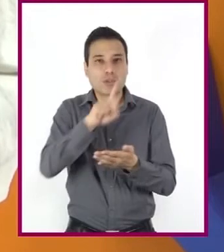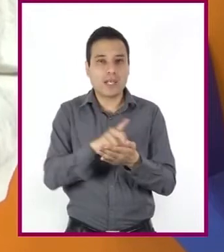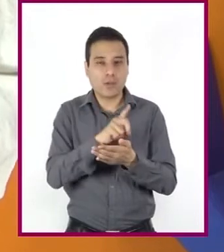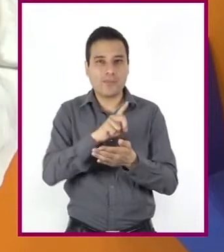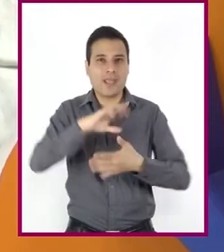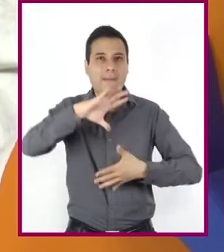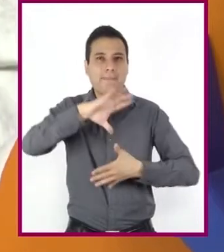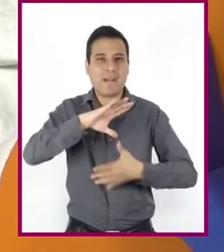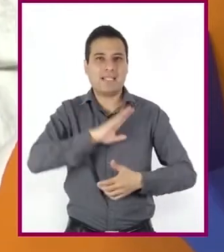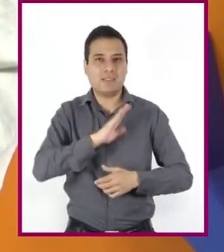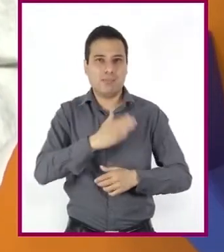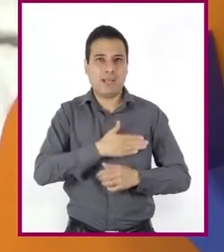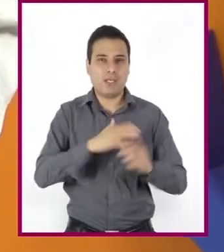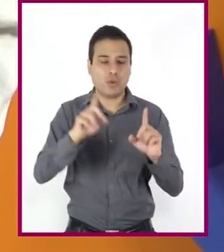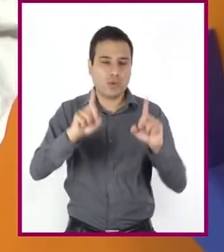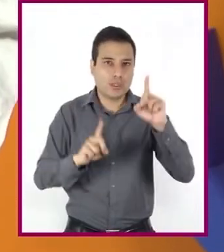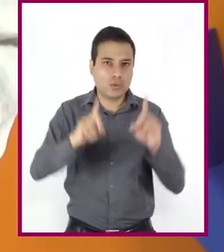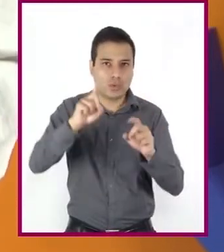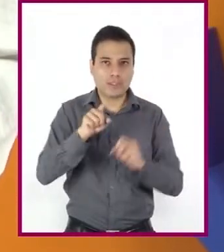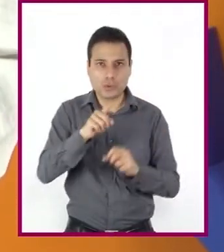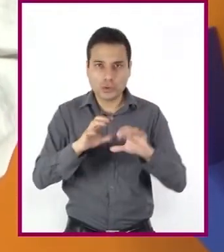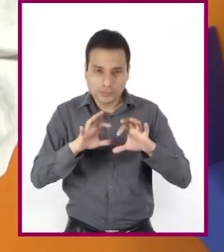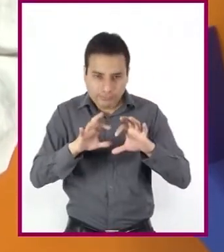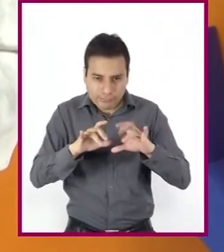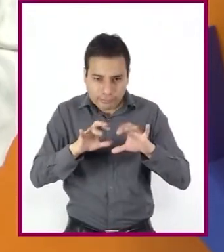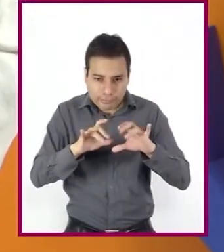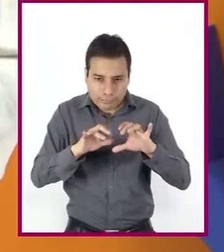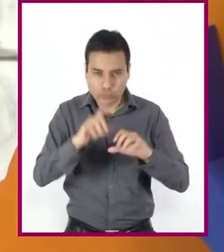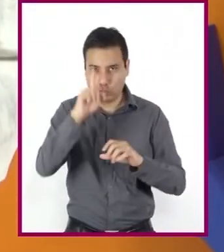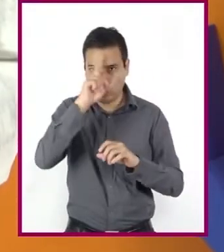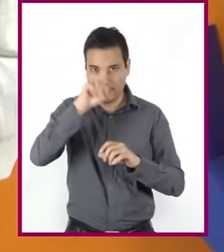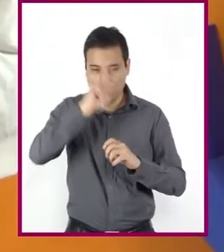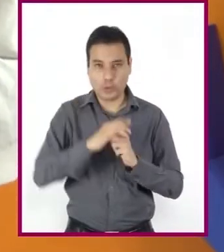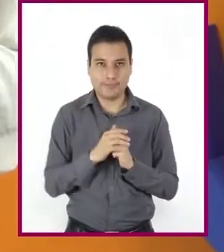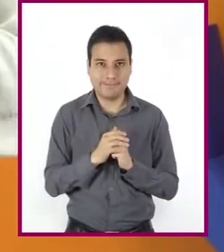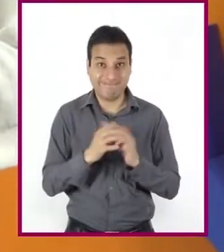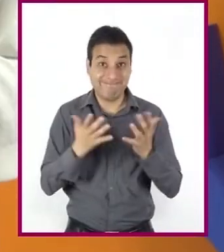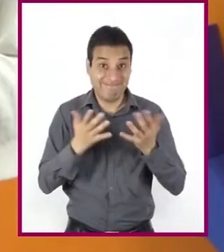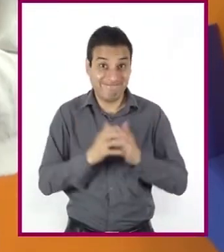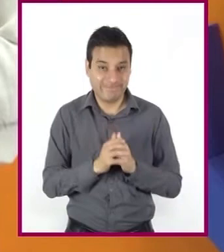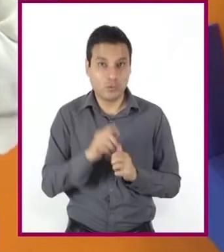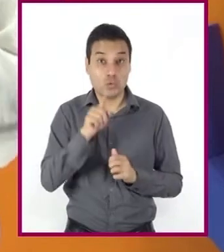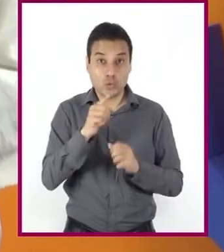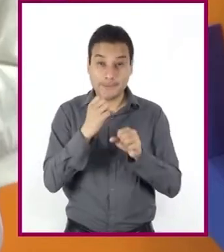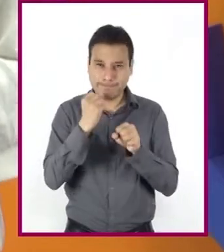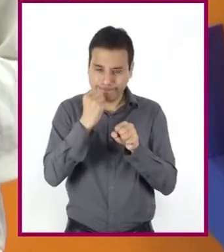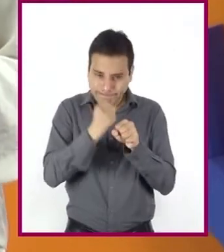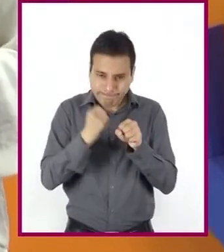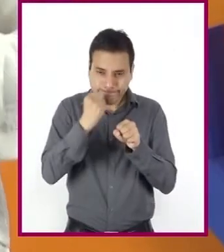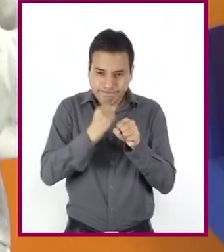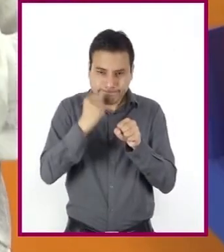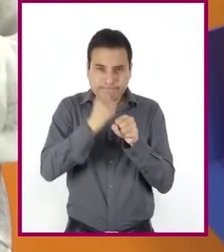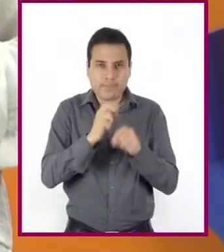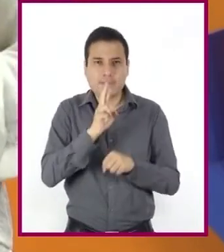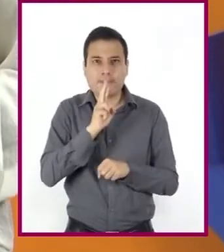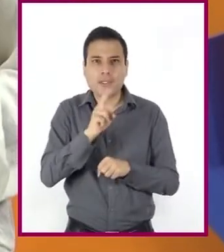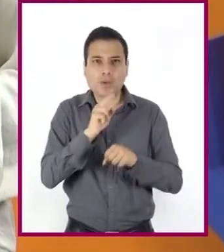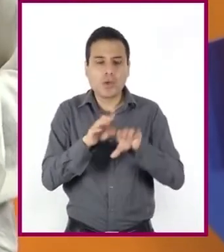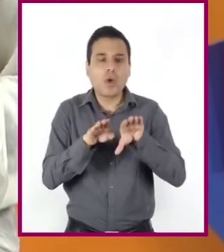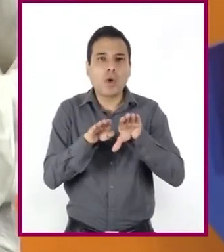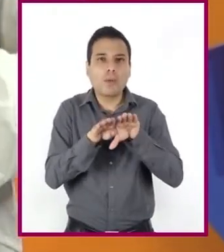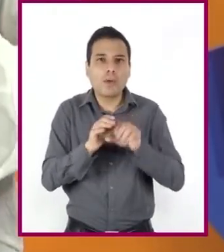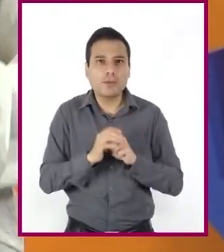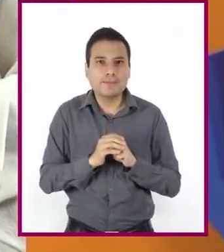de dudas, que les ayudará a resolverlas. Y para tener práctica en su uso en los textos teatrales,